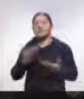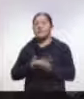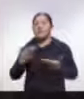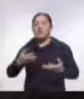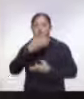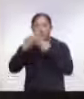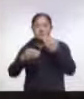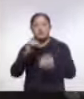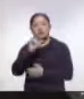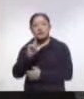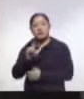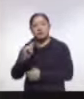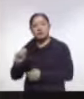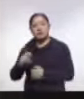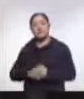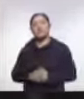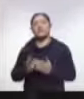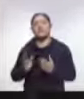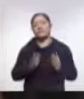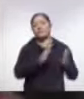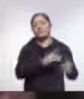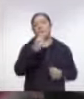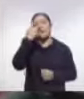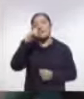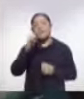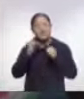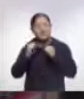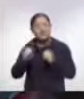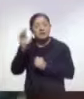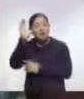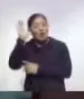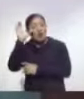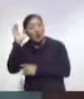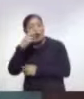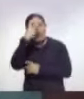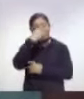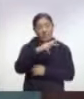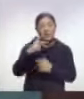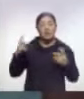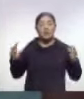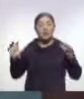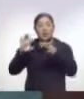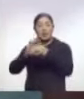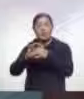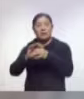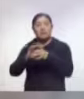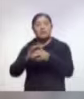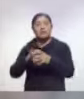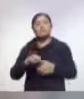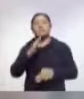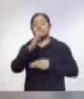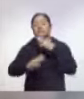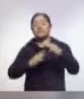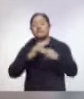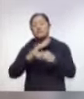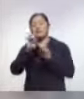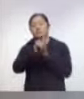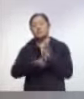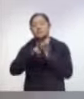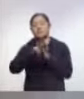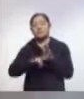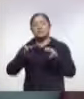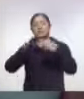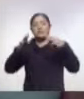Con el propósito de fortalecer los lazos entre Corea y México, se llevó a cabo el lanzamiento mundial del video musical